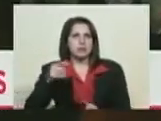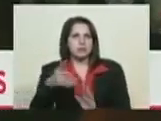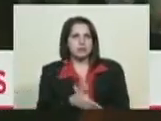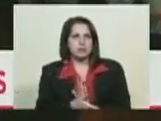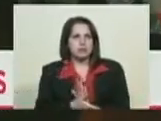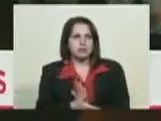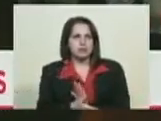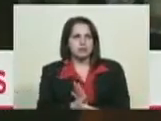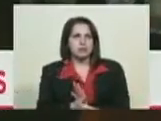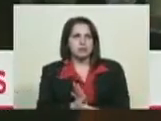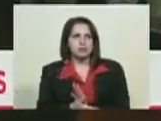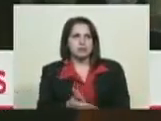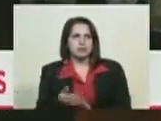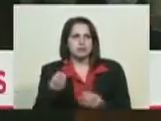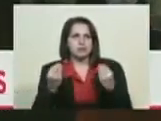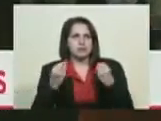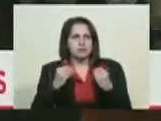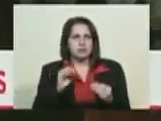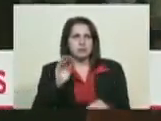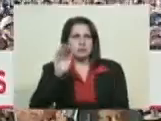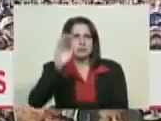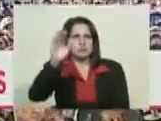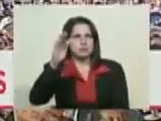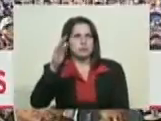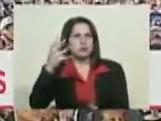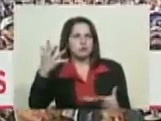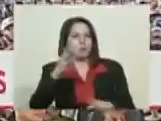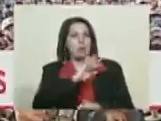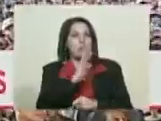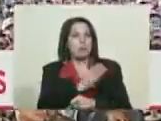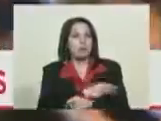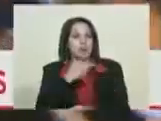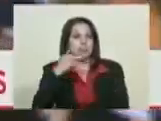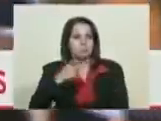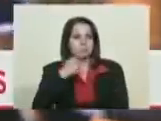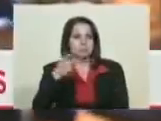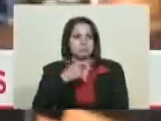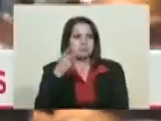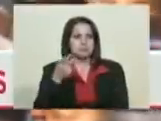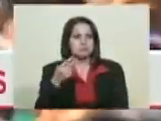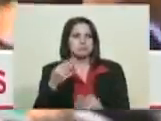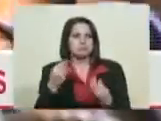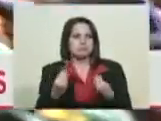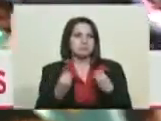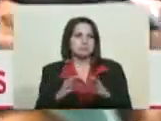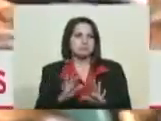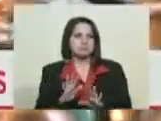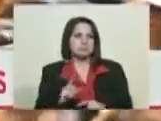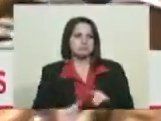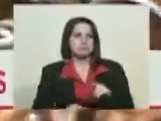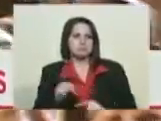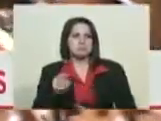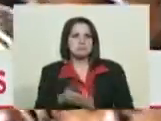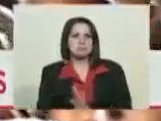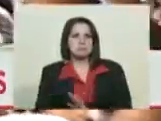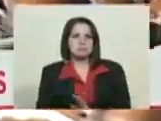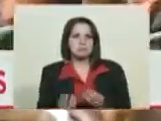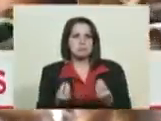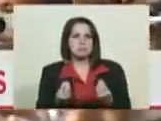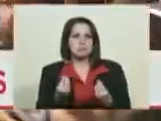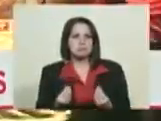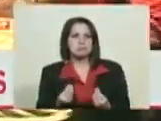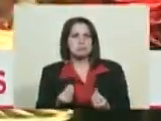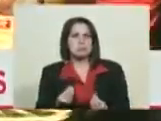de cuál es su destino histórico. Cuando un pueblo ejerce el poder político, nadie puede con un pueblo, nadie puede con una